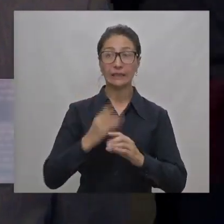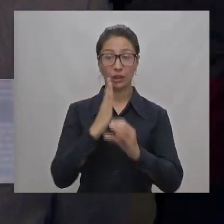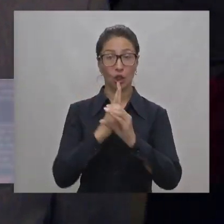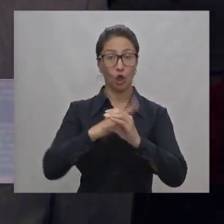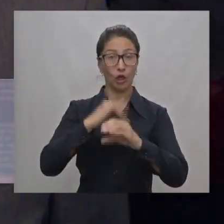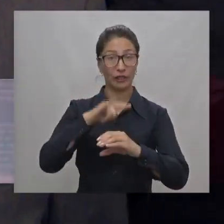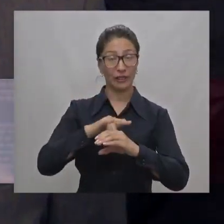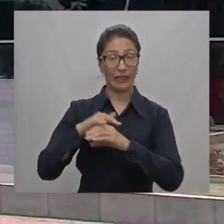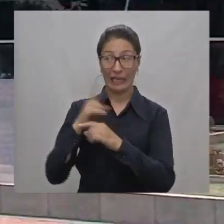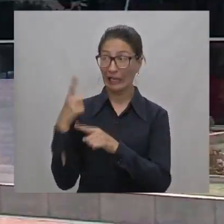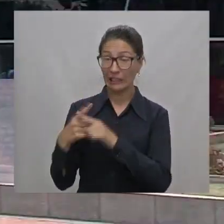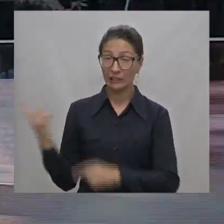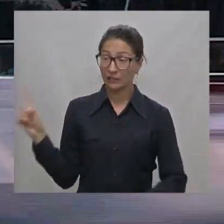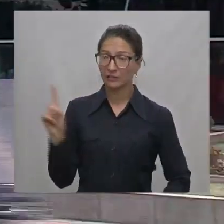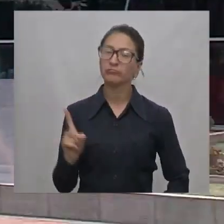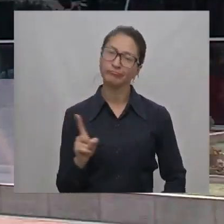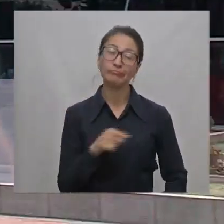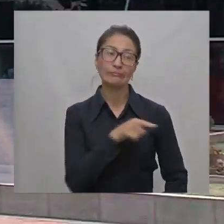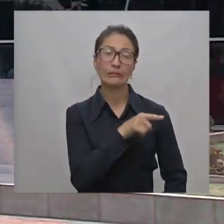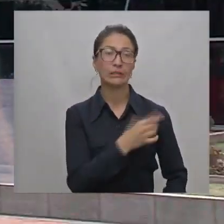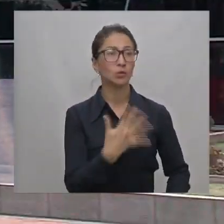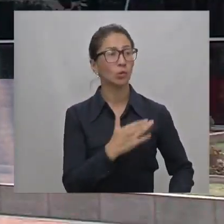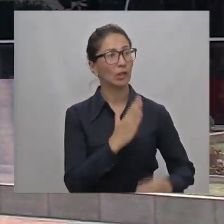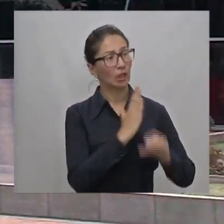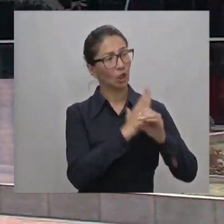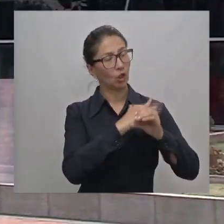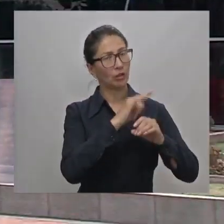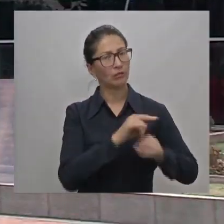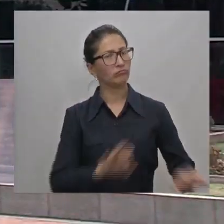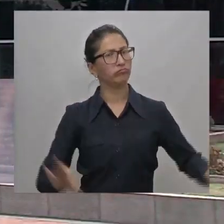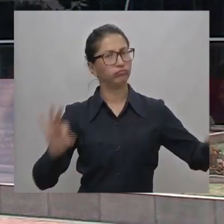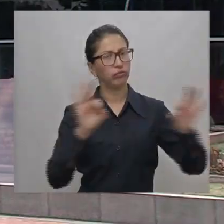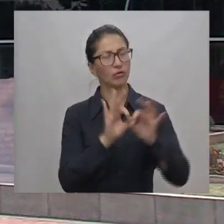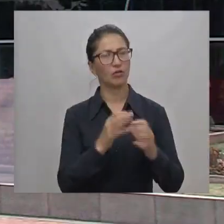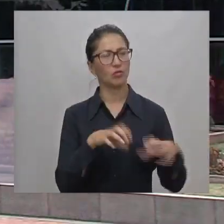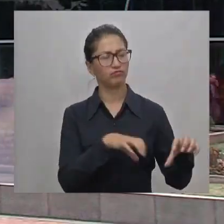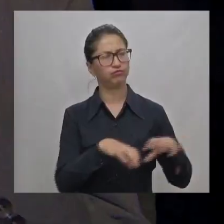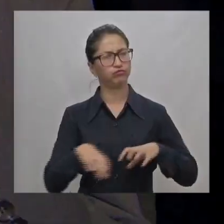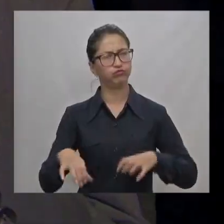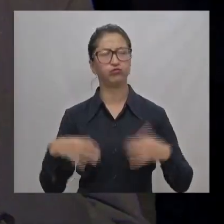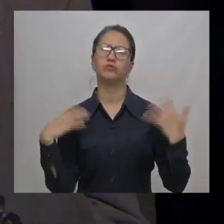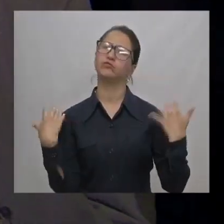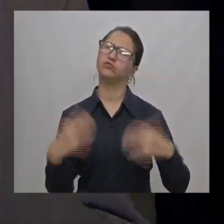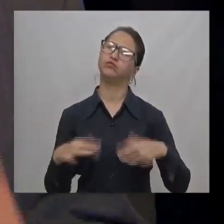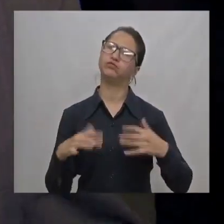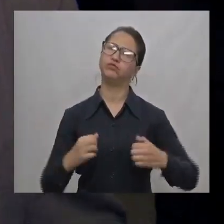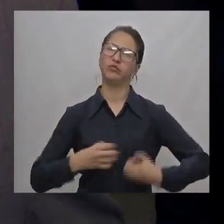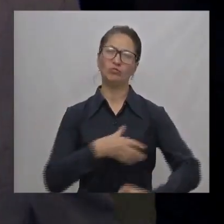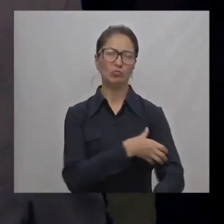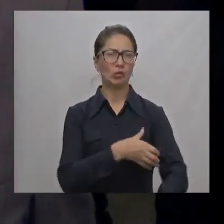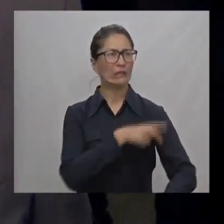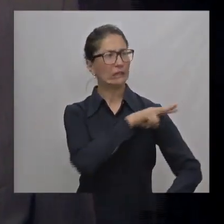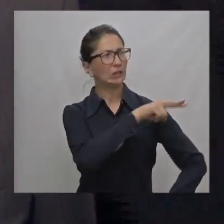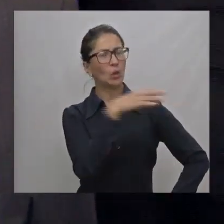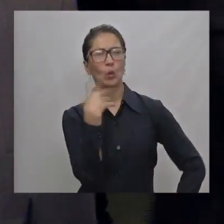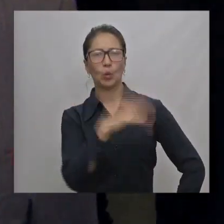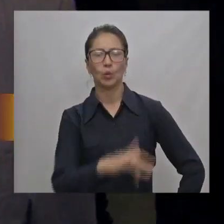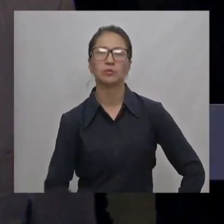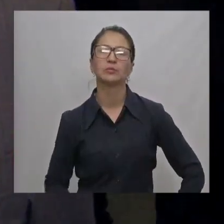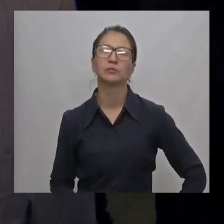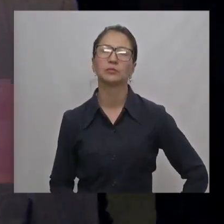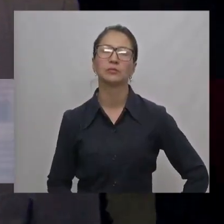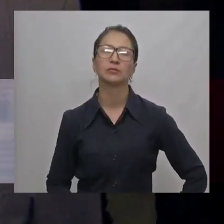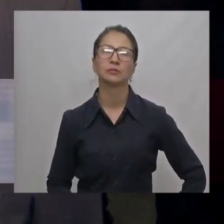Antonio Hernández Gamarra resalta la importancia de este organismo como instrumento eficaz en la división de los poderes. Yo creo